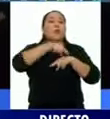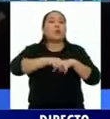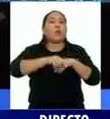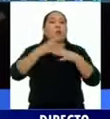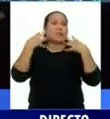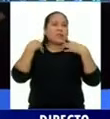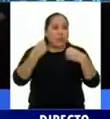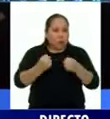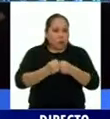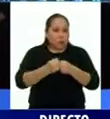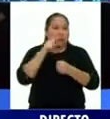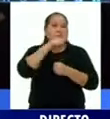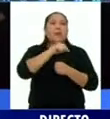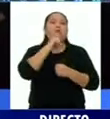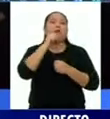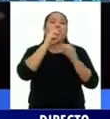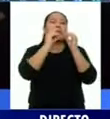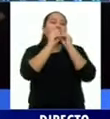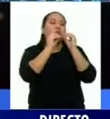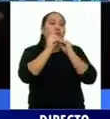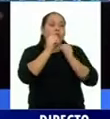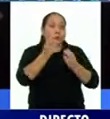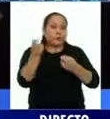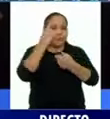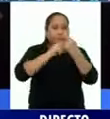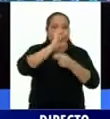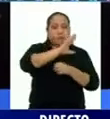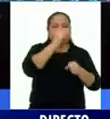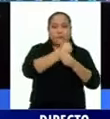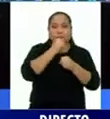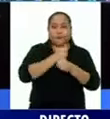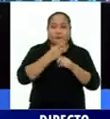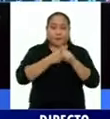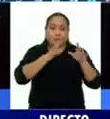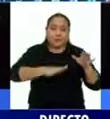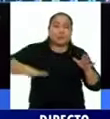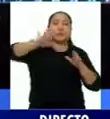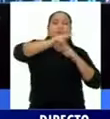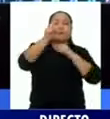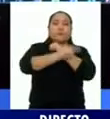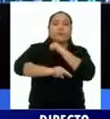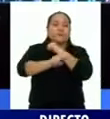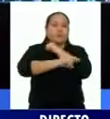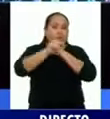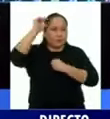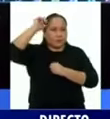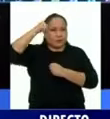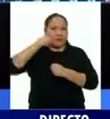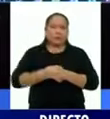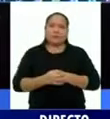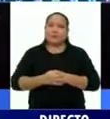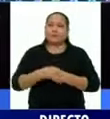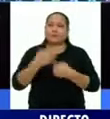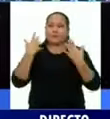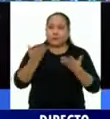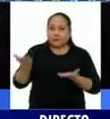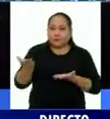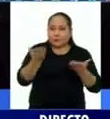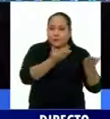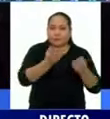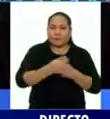sanitarias el restablecimiento de su trabajo. En términos de proporciones, a nivel nacional, recordemos que ha sido transferida